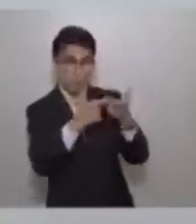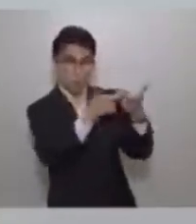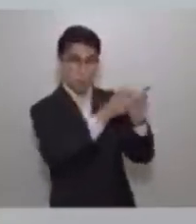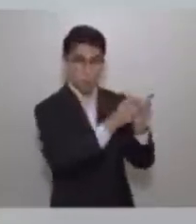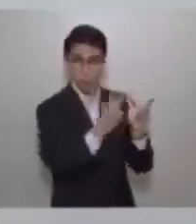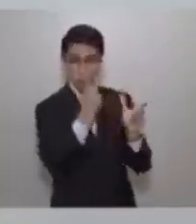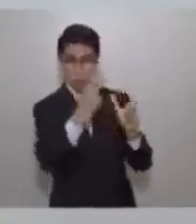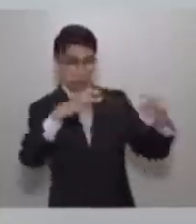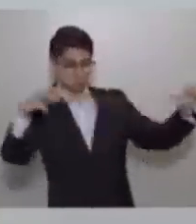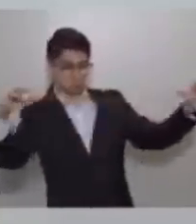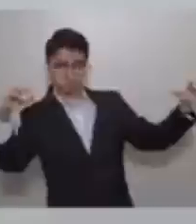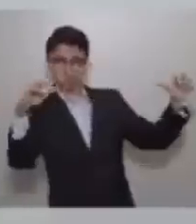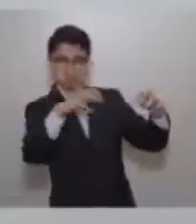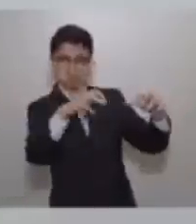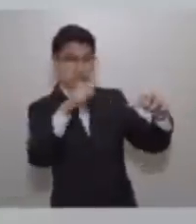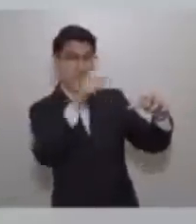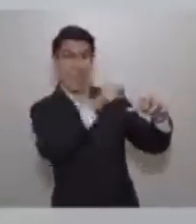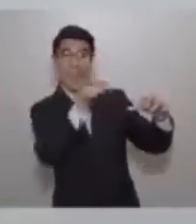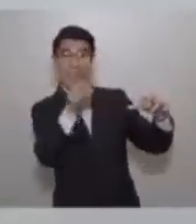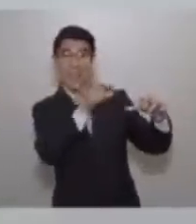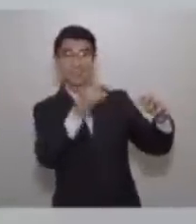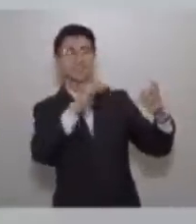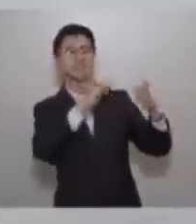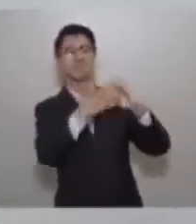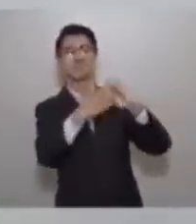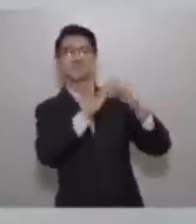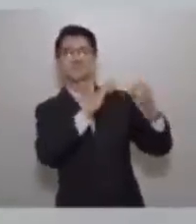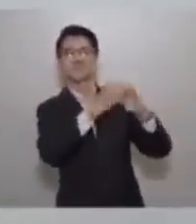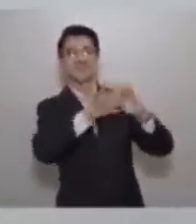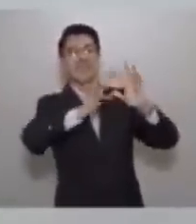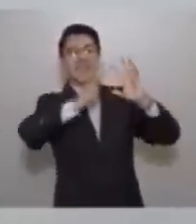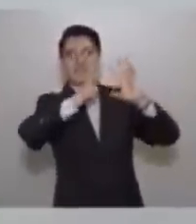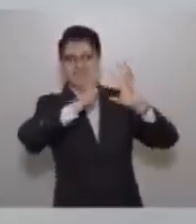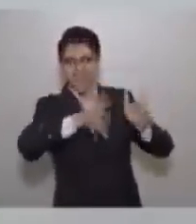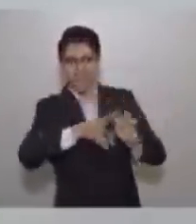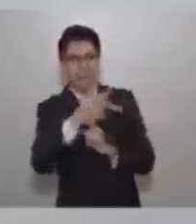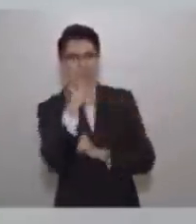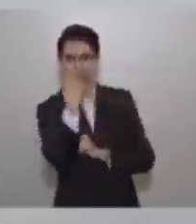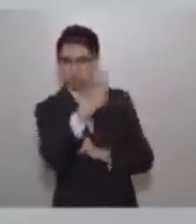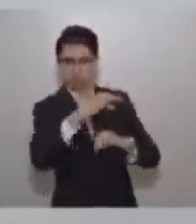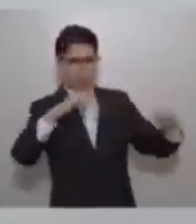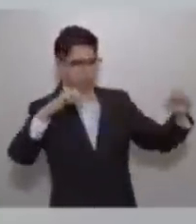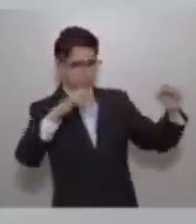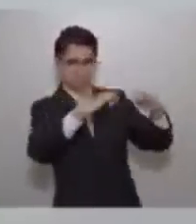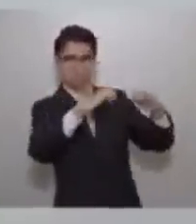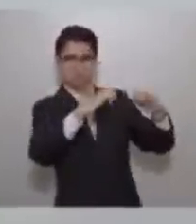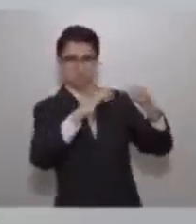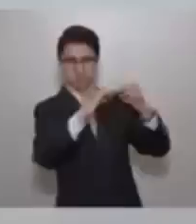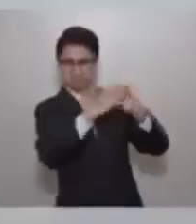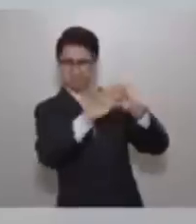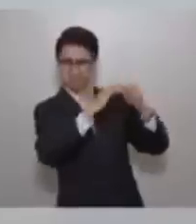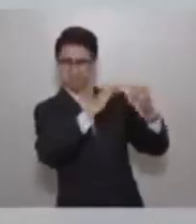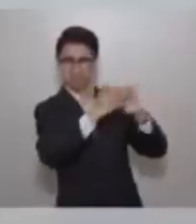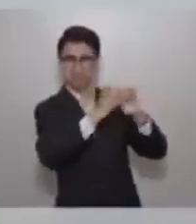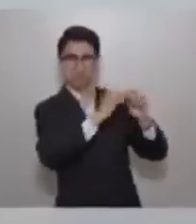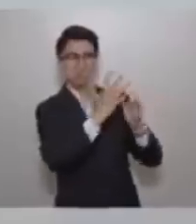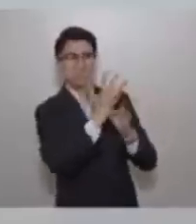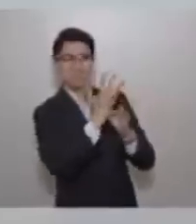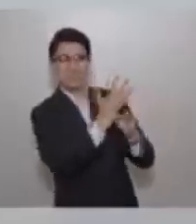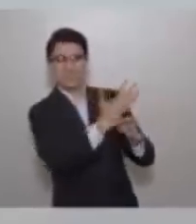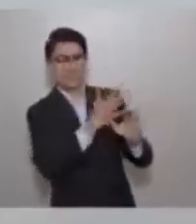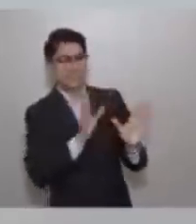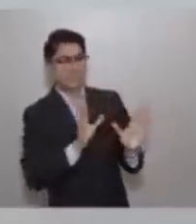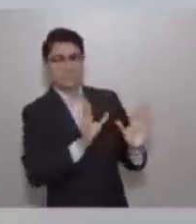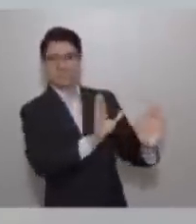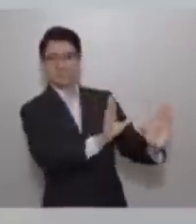¿sí? Hasta ahorita no tenemos ningún otro incidente en el cual la ciudadanía en este tipo de carreras ha sido objeto de algún tipo